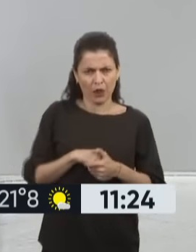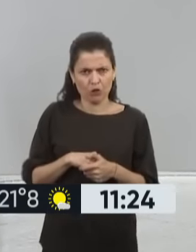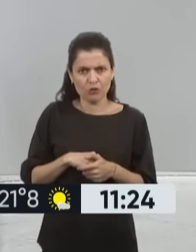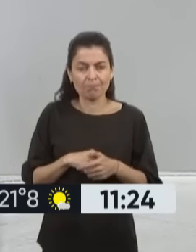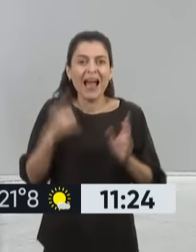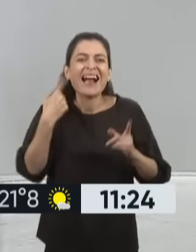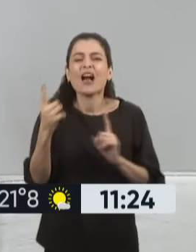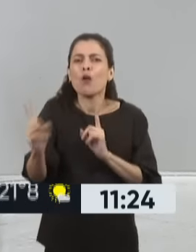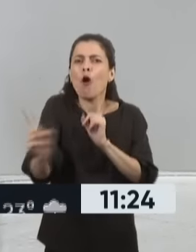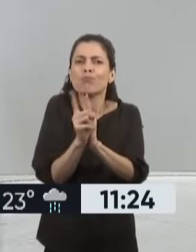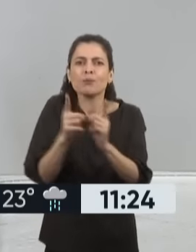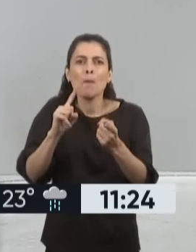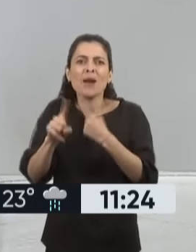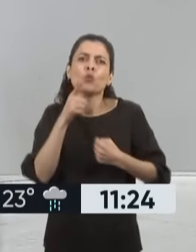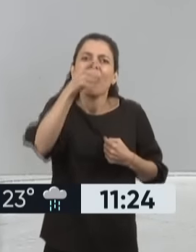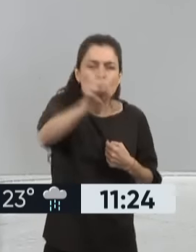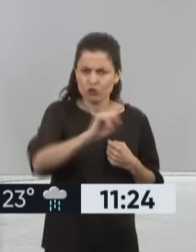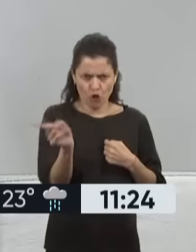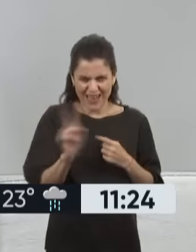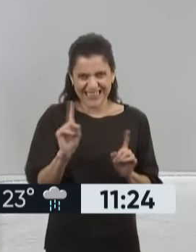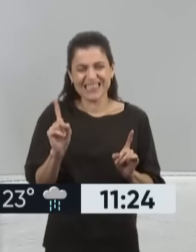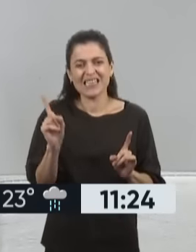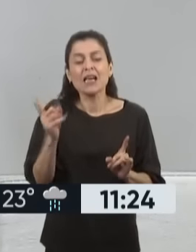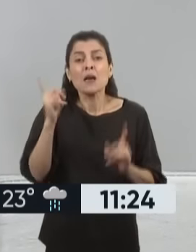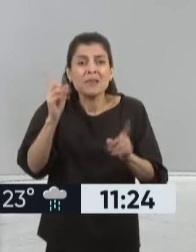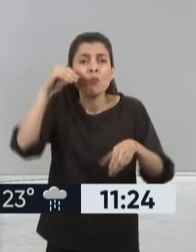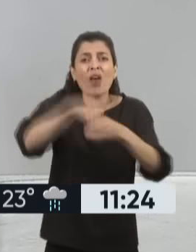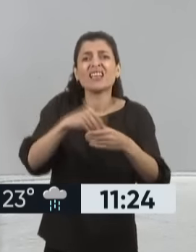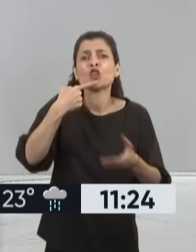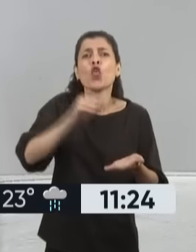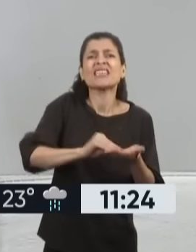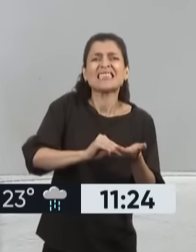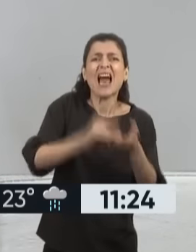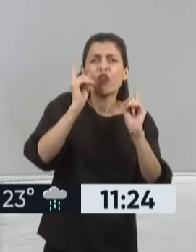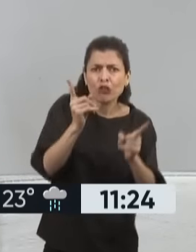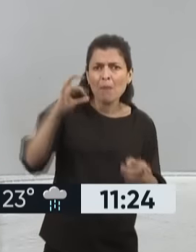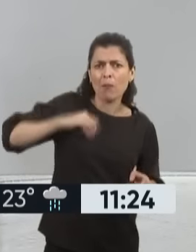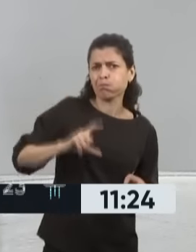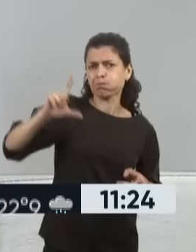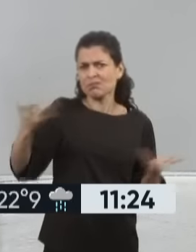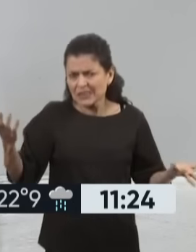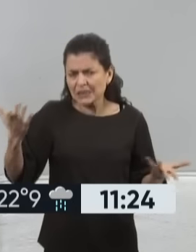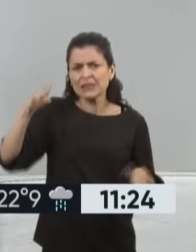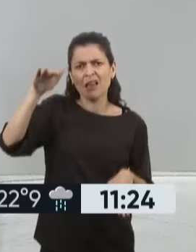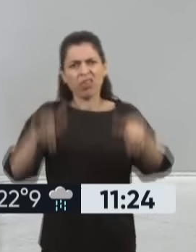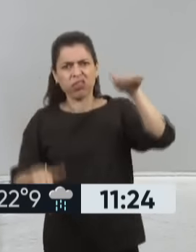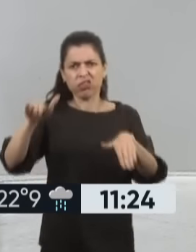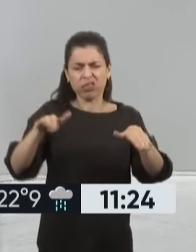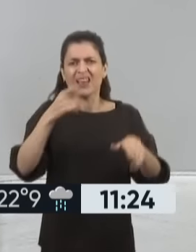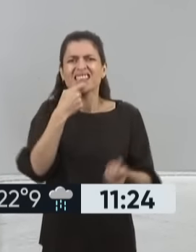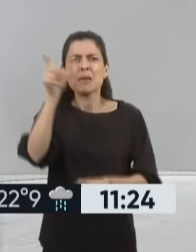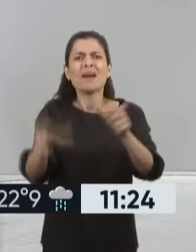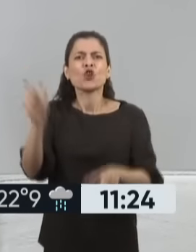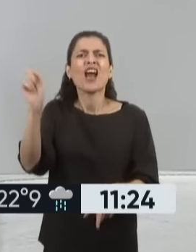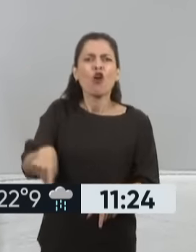personal el asunto sobre los aumentos que se hayan dado inclusive en el senado digo eh el tema son las brechas que hay No si un salario mínimo